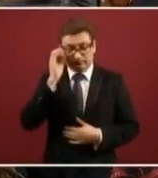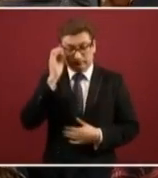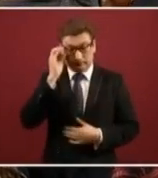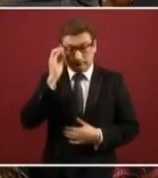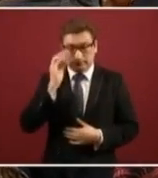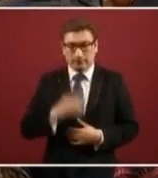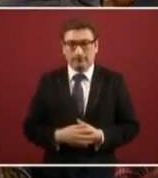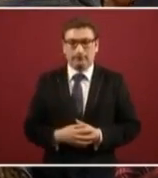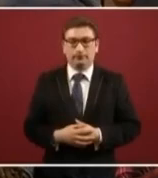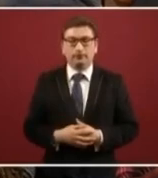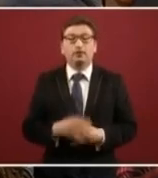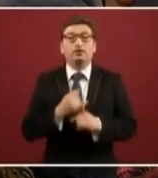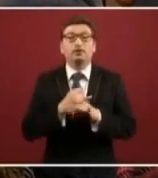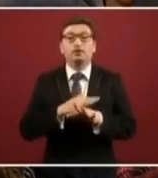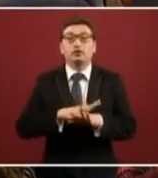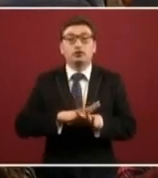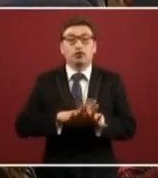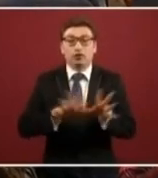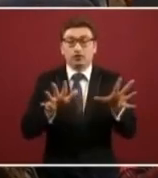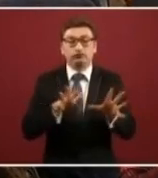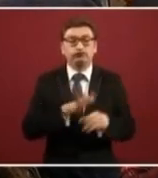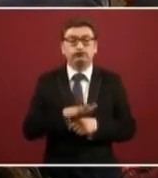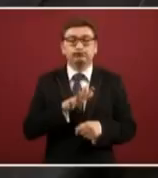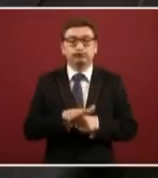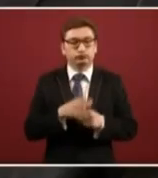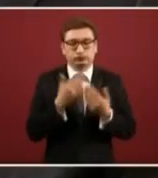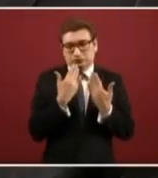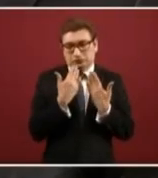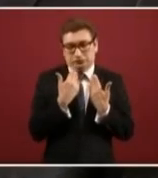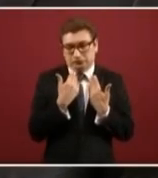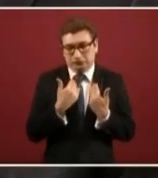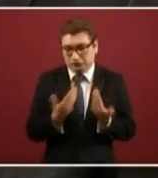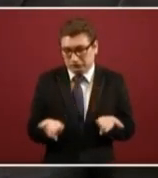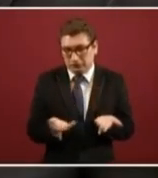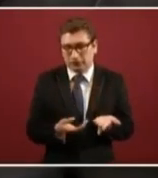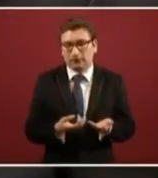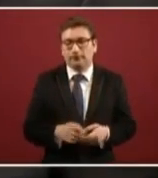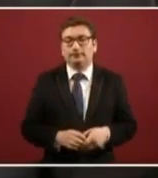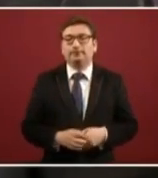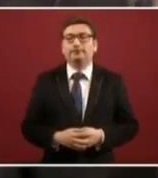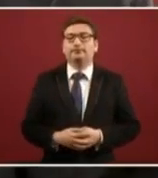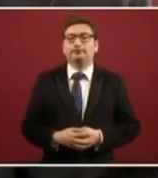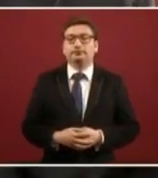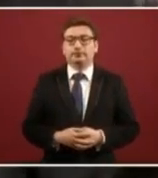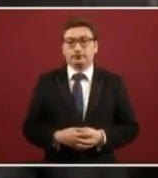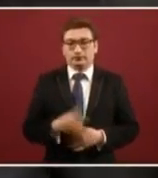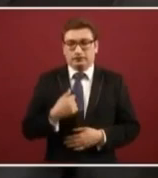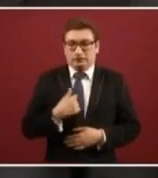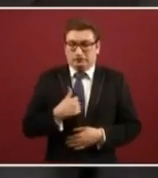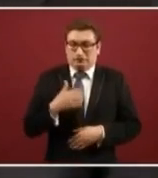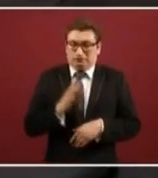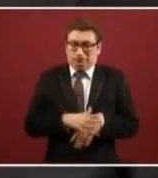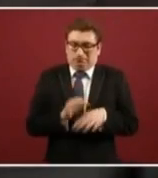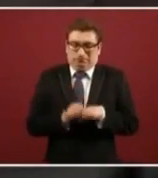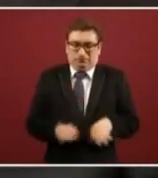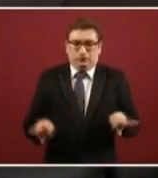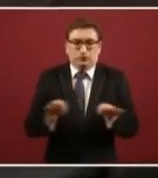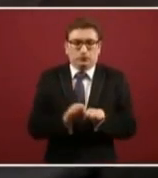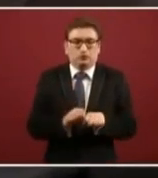no había información suficiente y sobre todo lo que me importa mucho